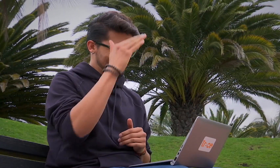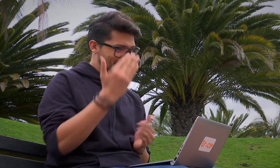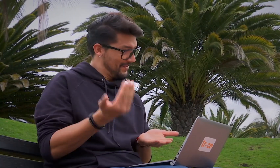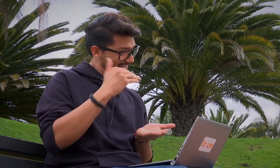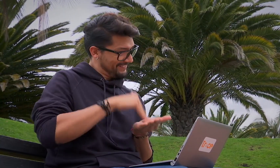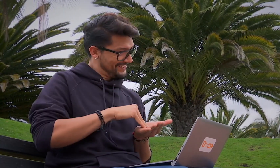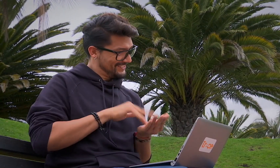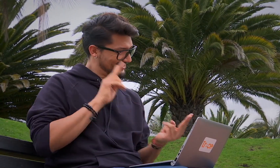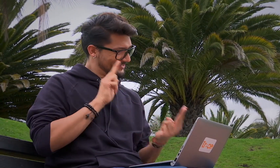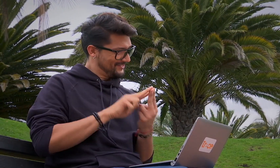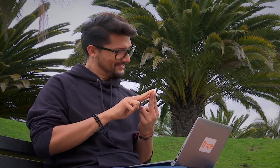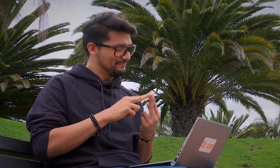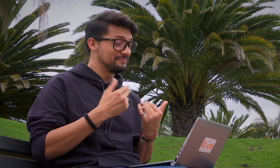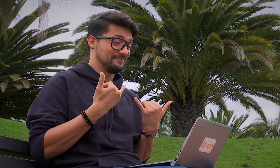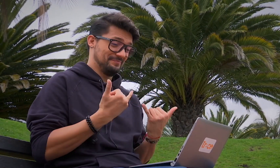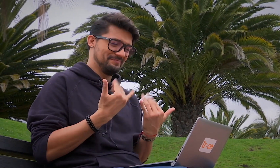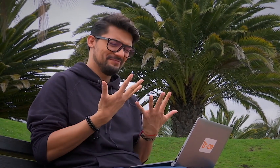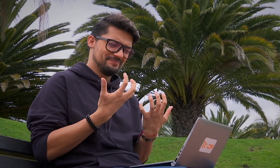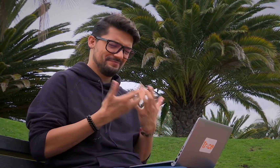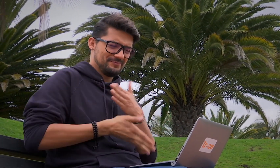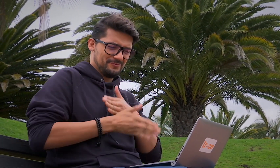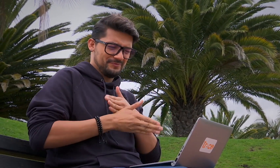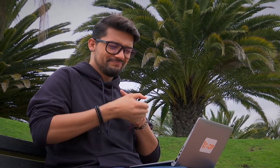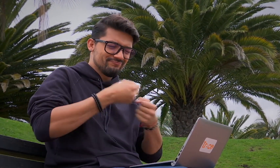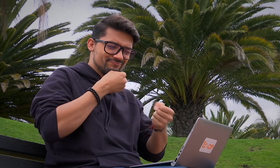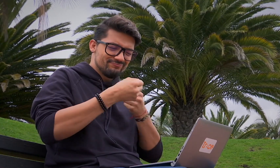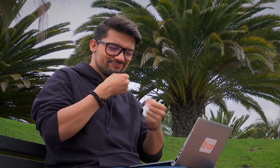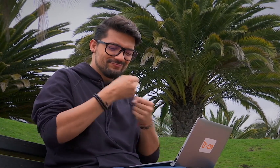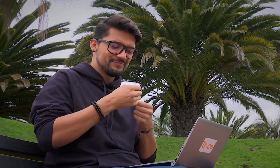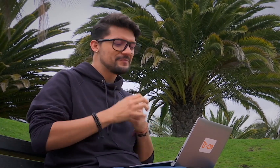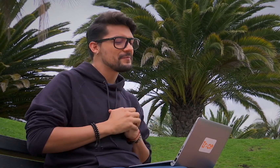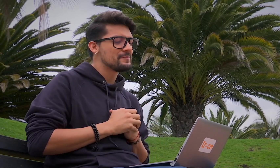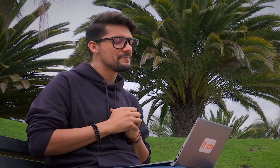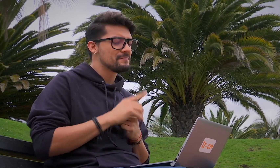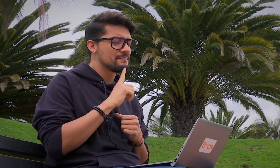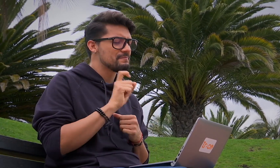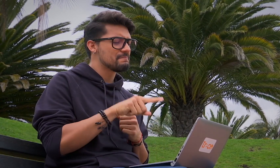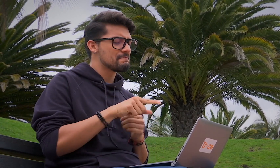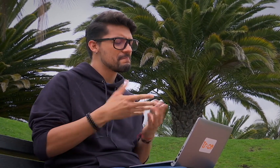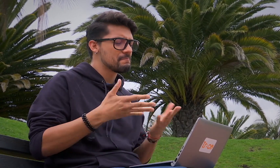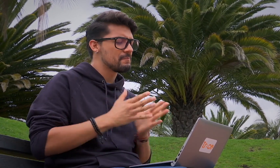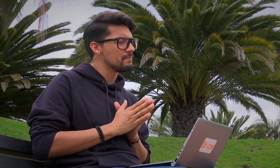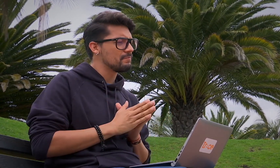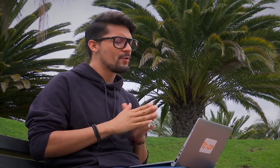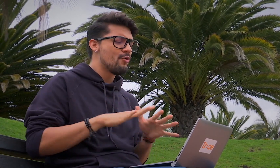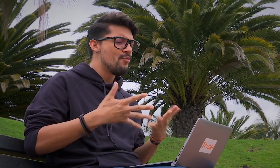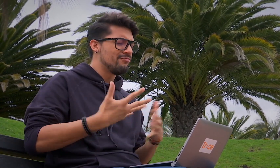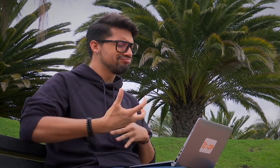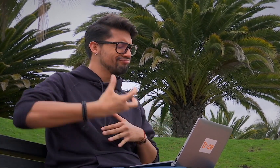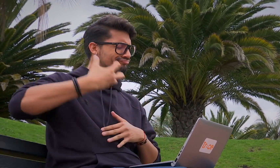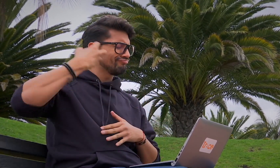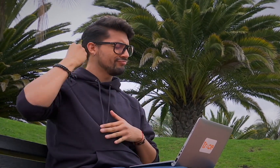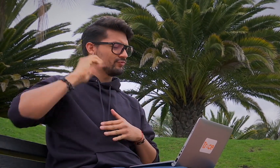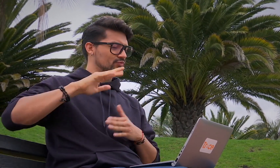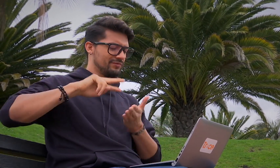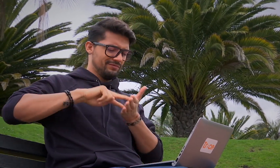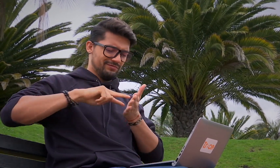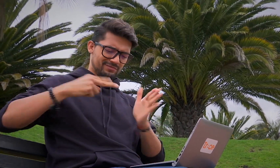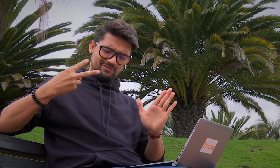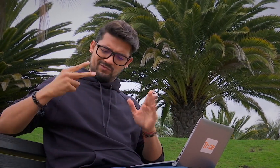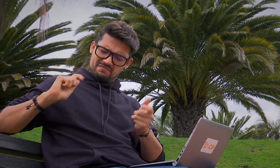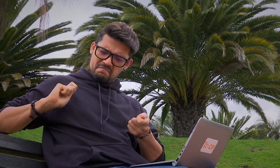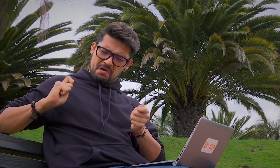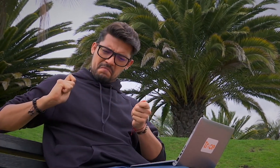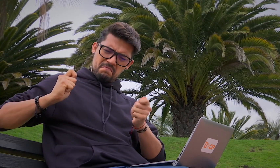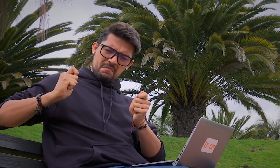Hola Adriana, bienvenida. Espero te encuentres muy, muy bien. Hoy queremos hablar acerca de la historia de la cinematografía y quiero